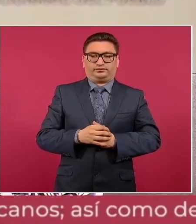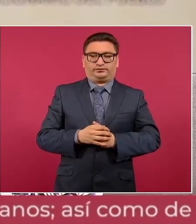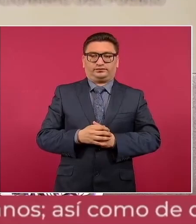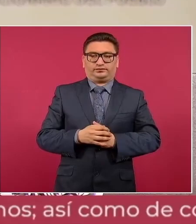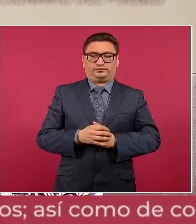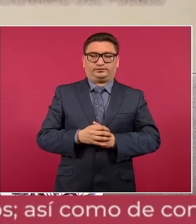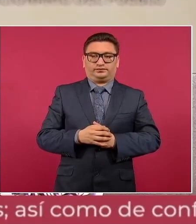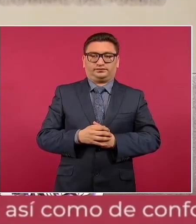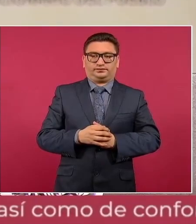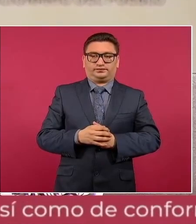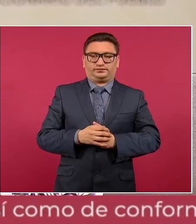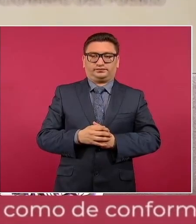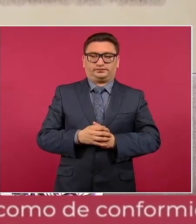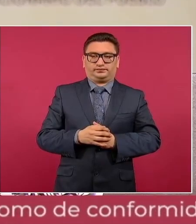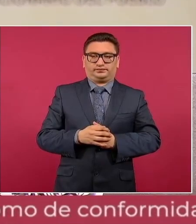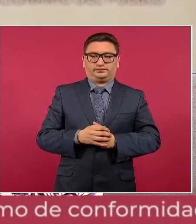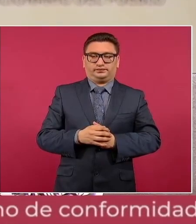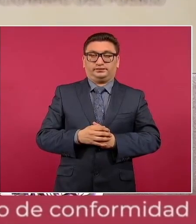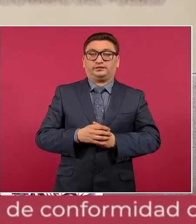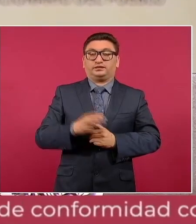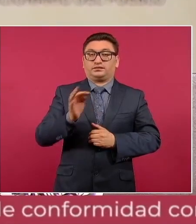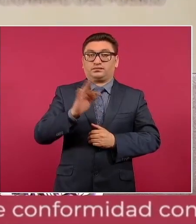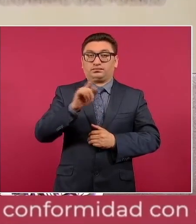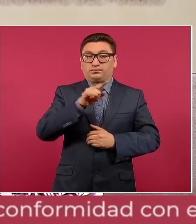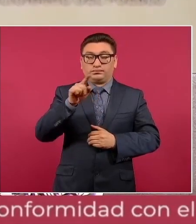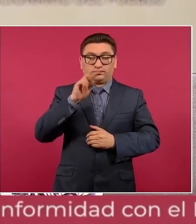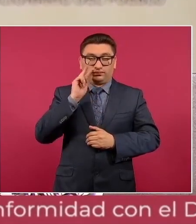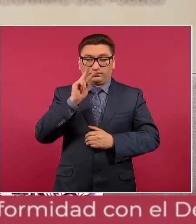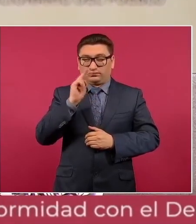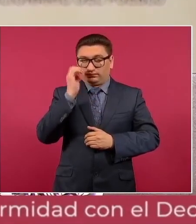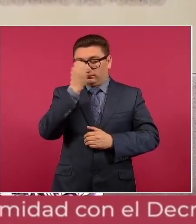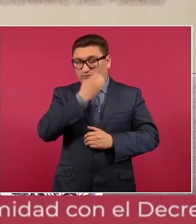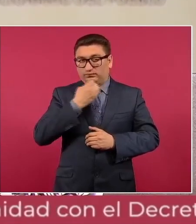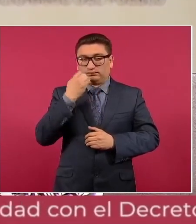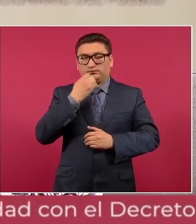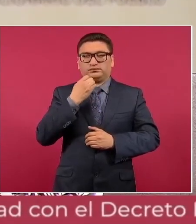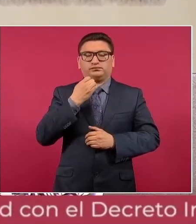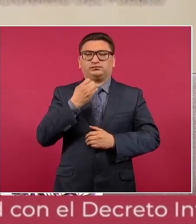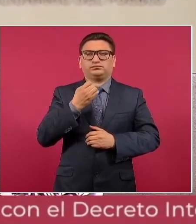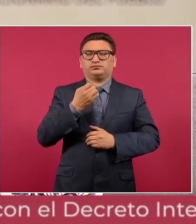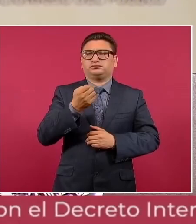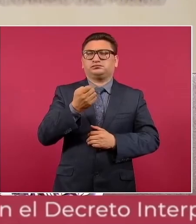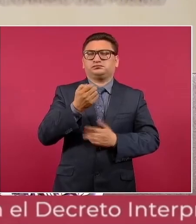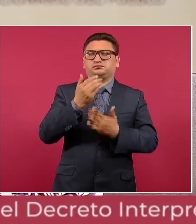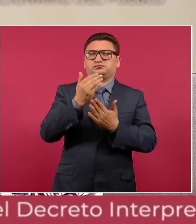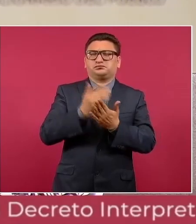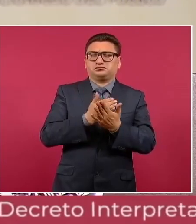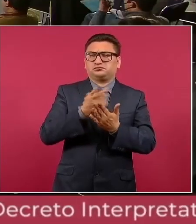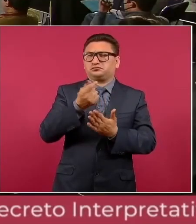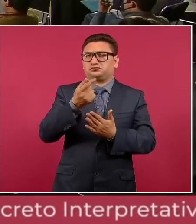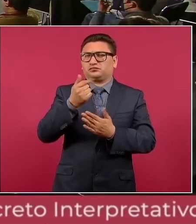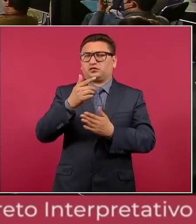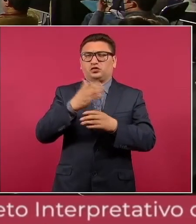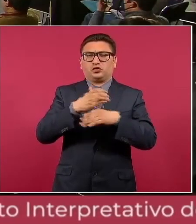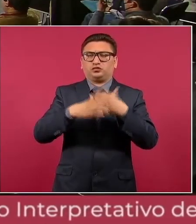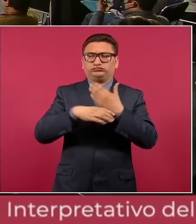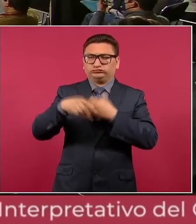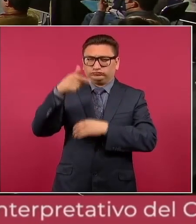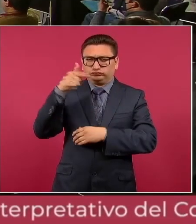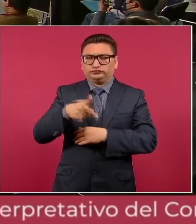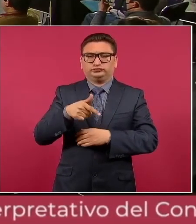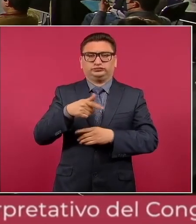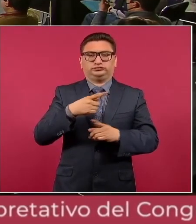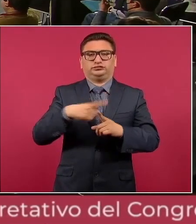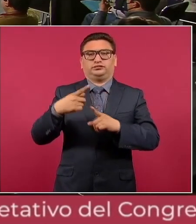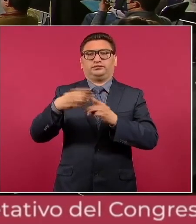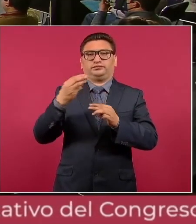probablemente ustedes observen que hay un poquito menos de hallazgos por lo que se refiere a